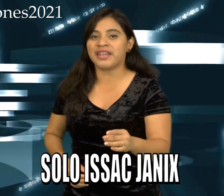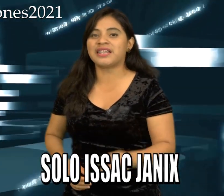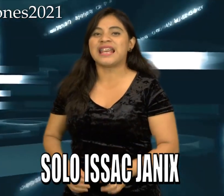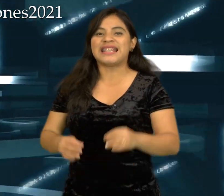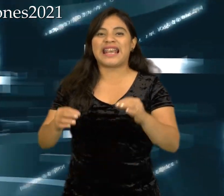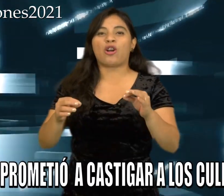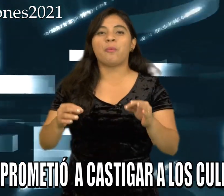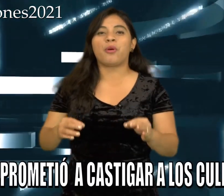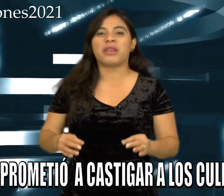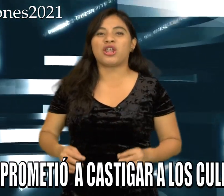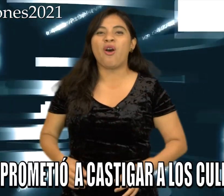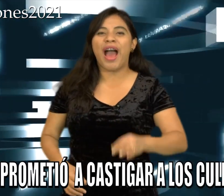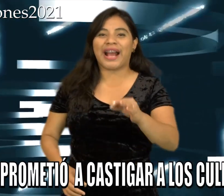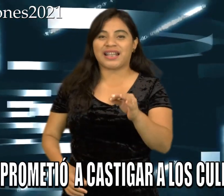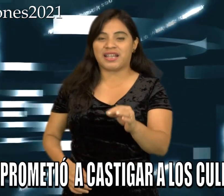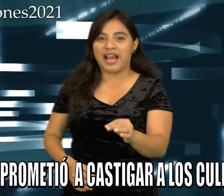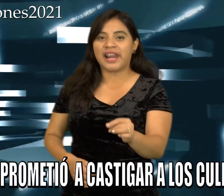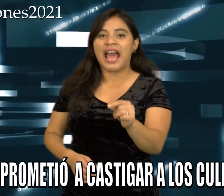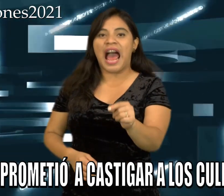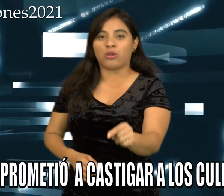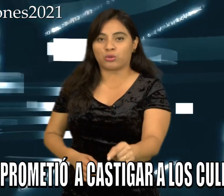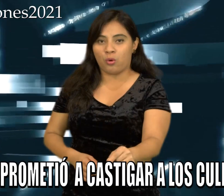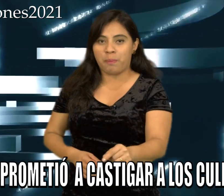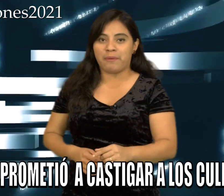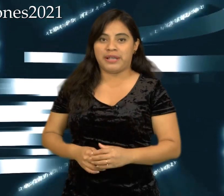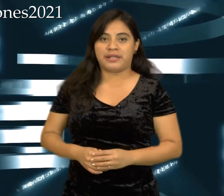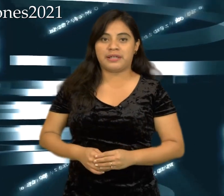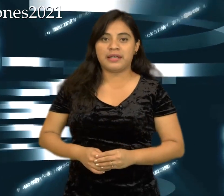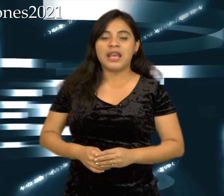Isaac Canix se comprometió a castigar a